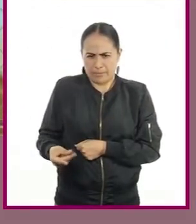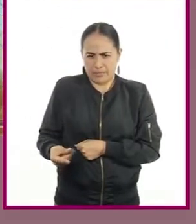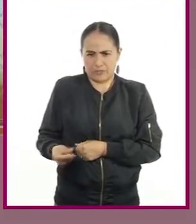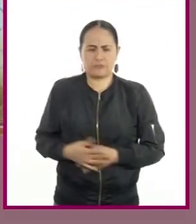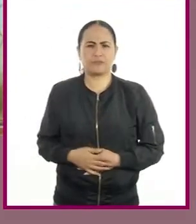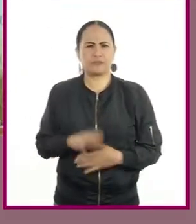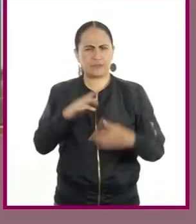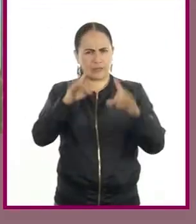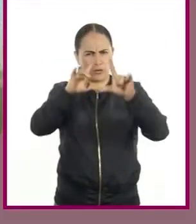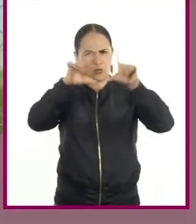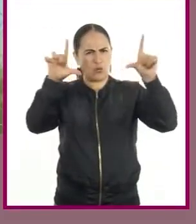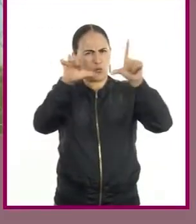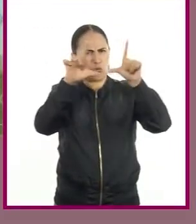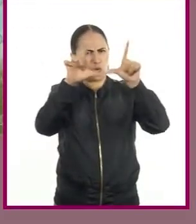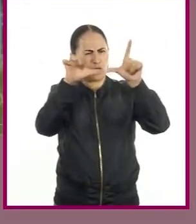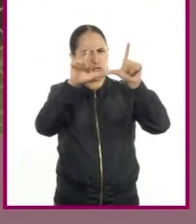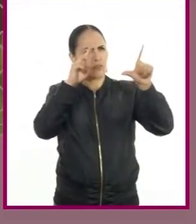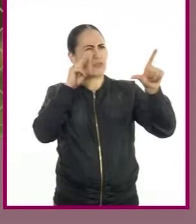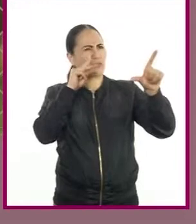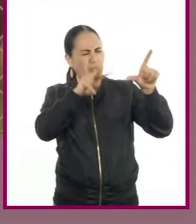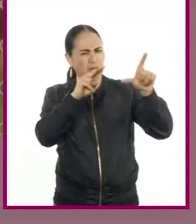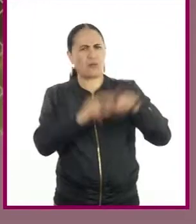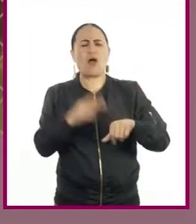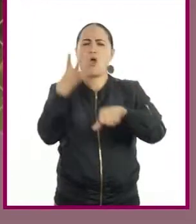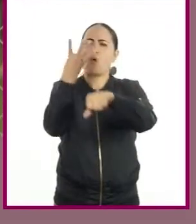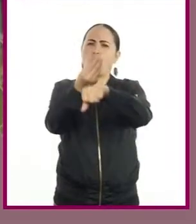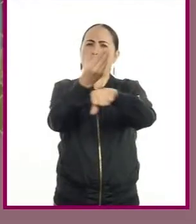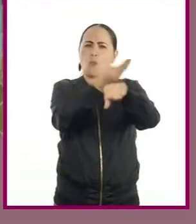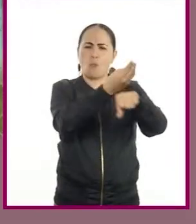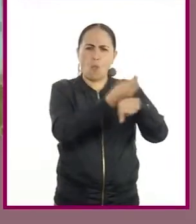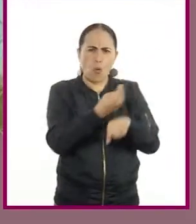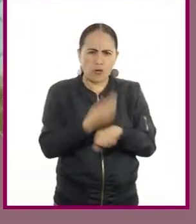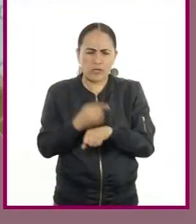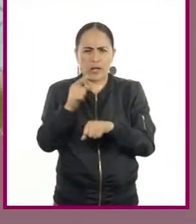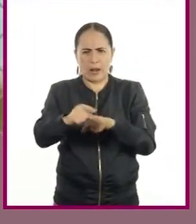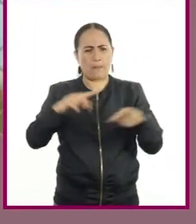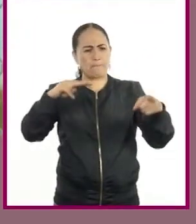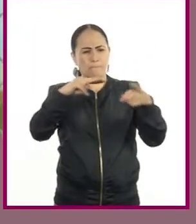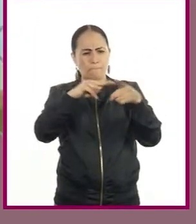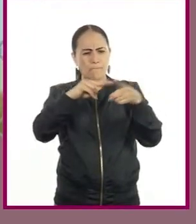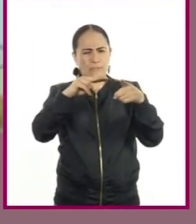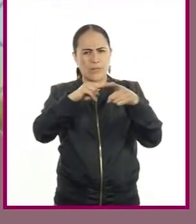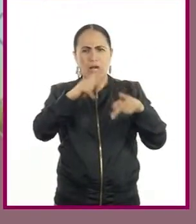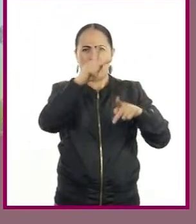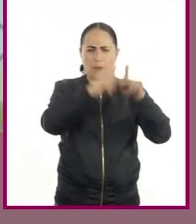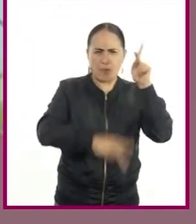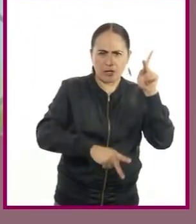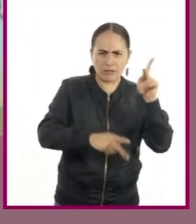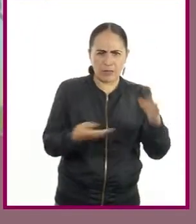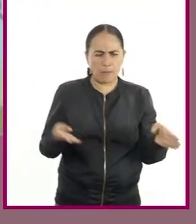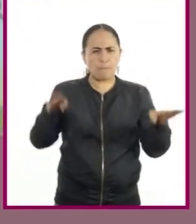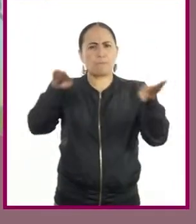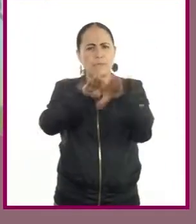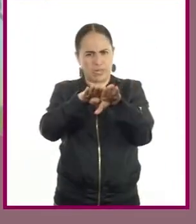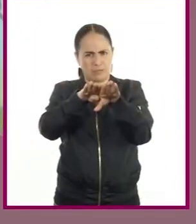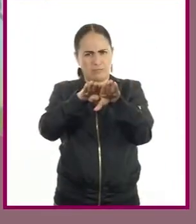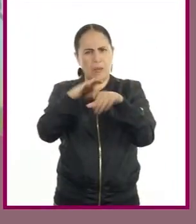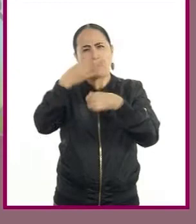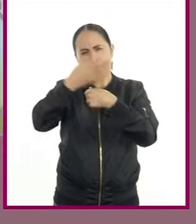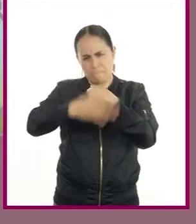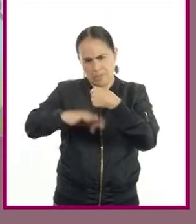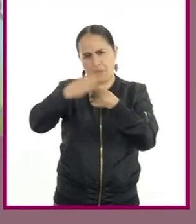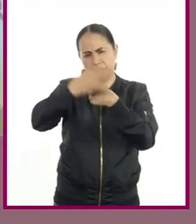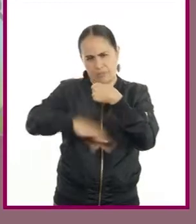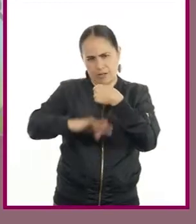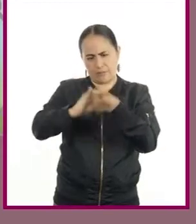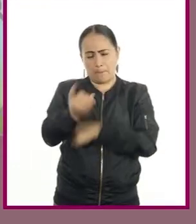un letrero que decía: por remodelación, esta sección del parque se encuentra temporalmente cerrada. Disculpe